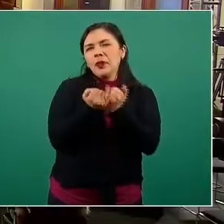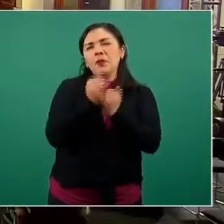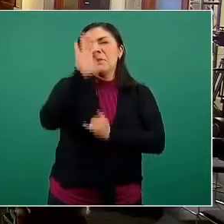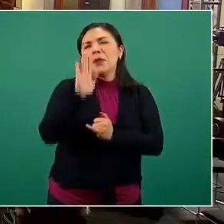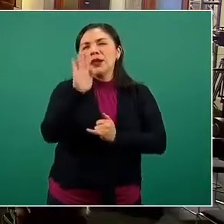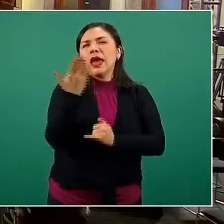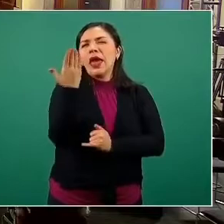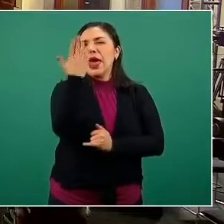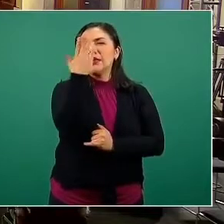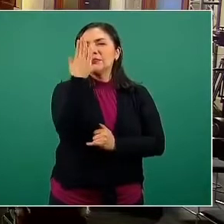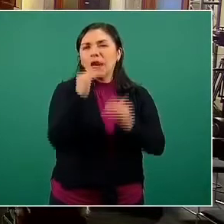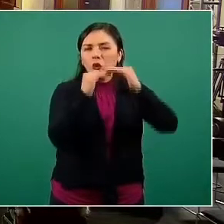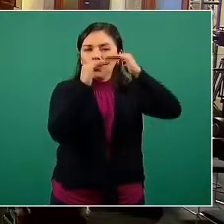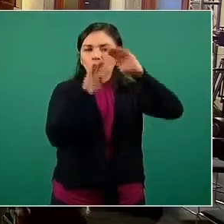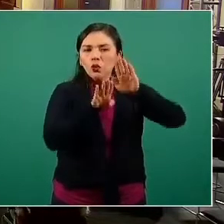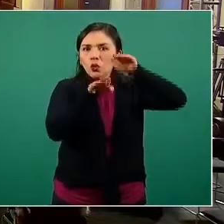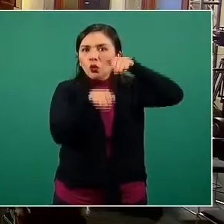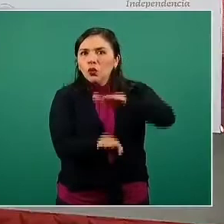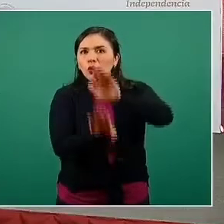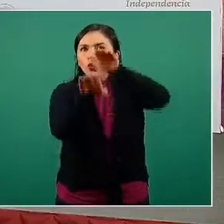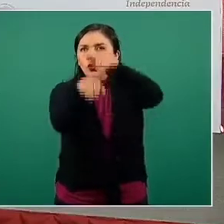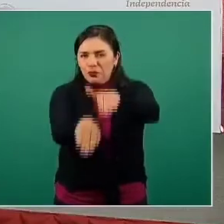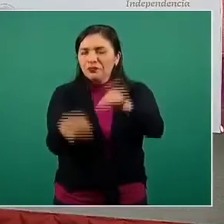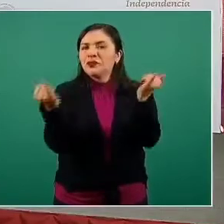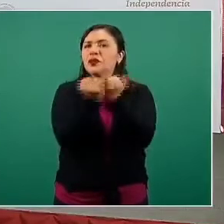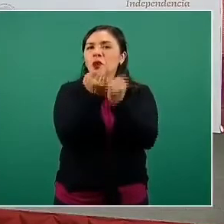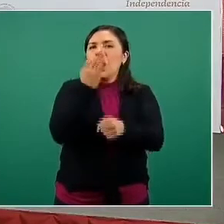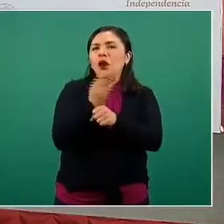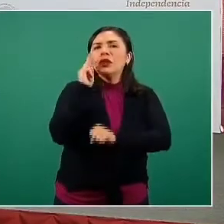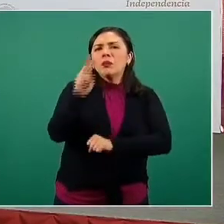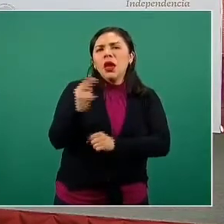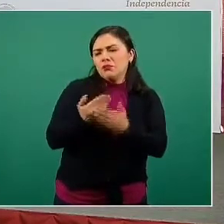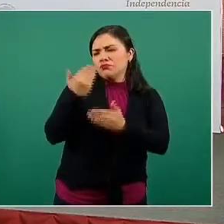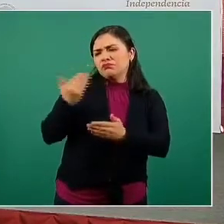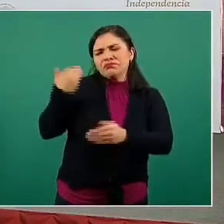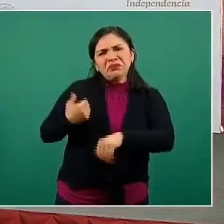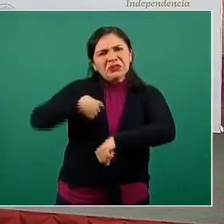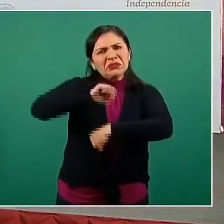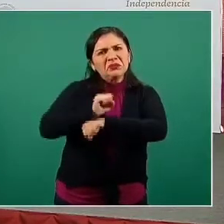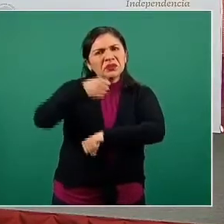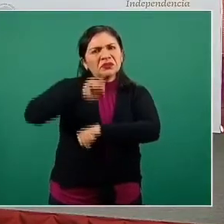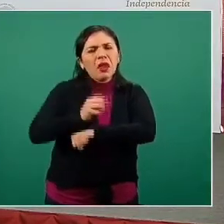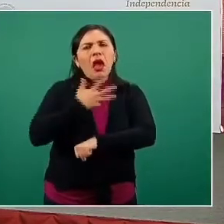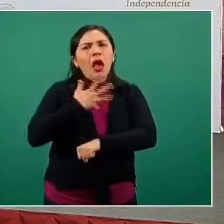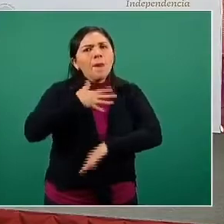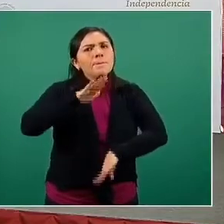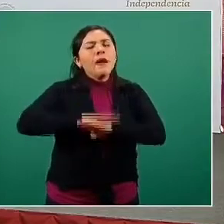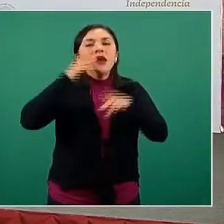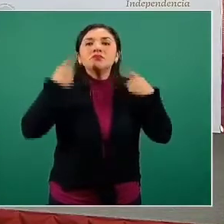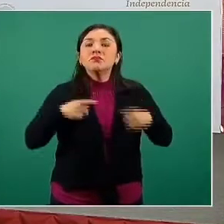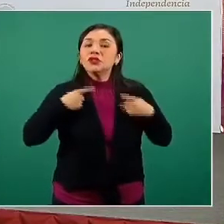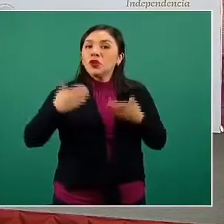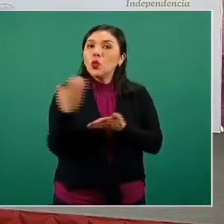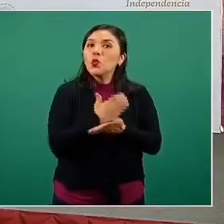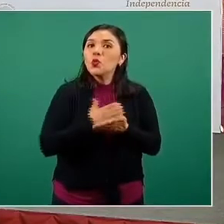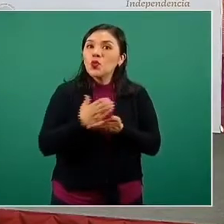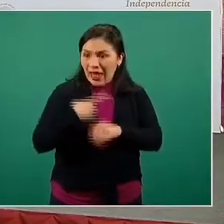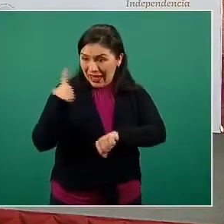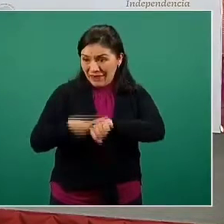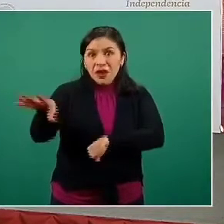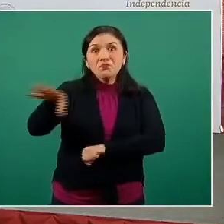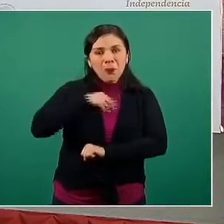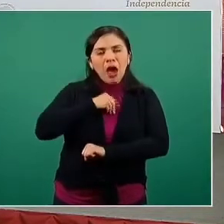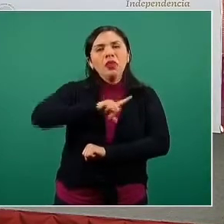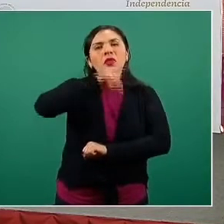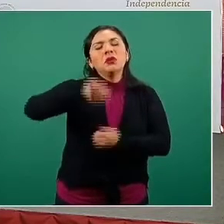espejo se van también incrementando para efectos de las últimas semanas las personas que se han recuperado de la enfermedad. Para